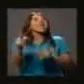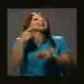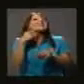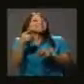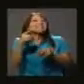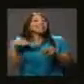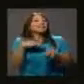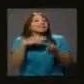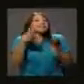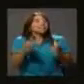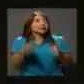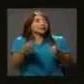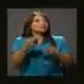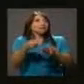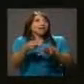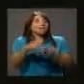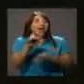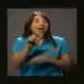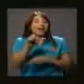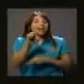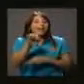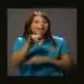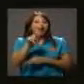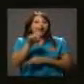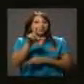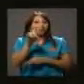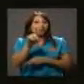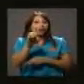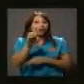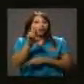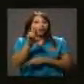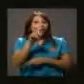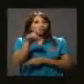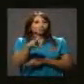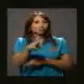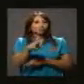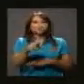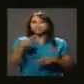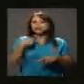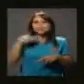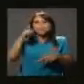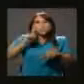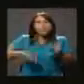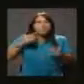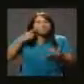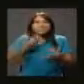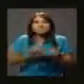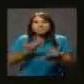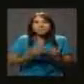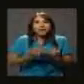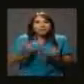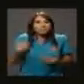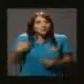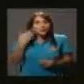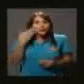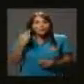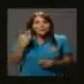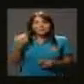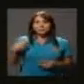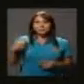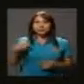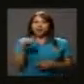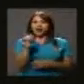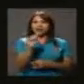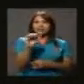Cruz yo no puedo a estas alturas de la vida corroborar ese dato y yo no sé si el señor Alejandro Cruz es un extraordinario